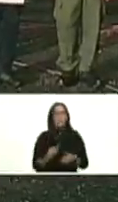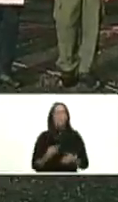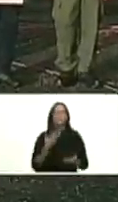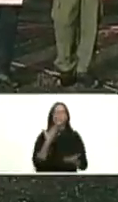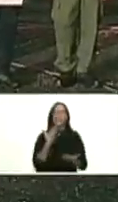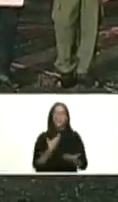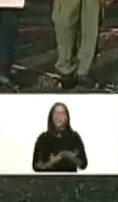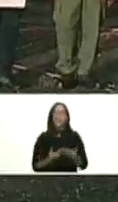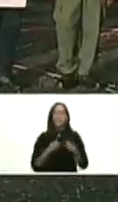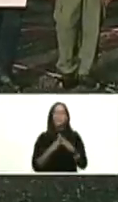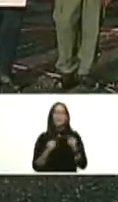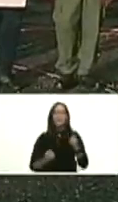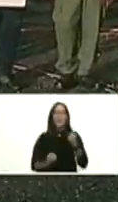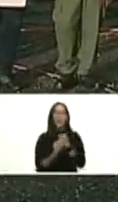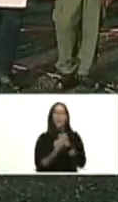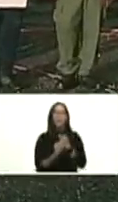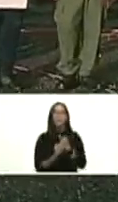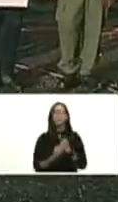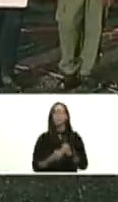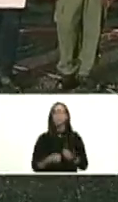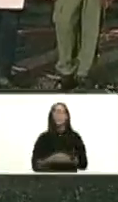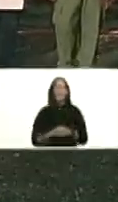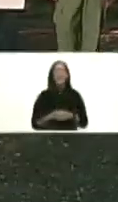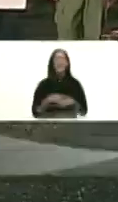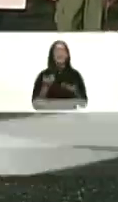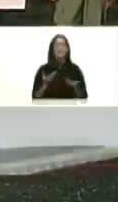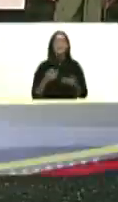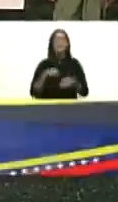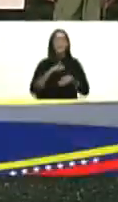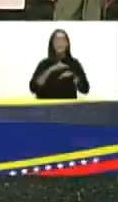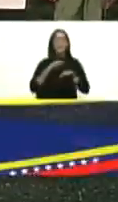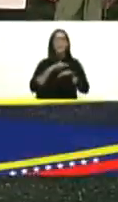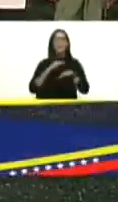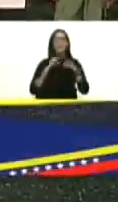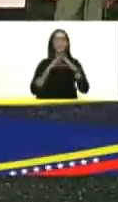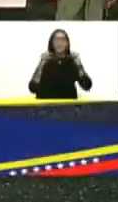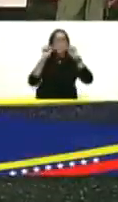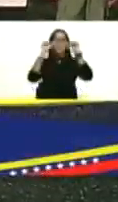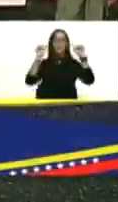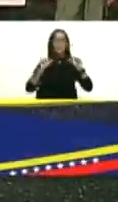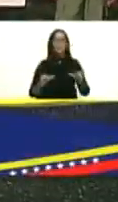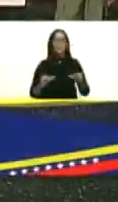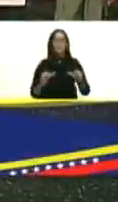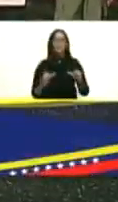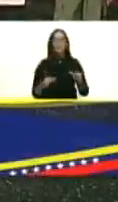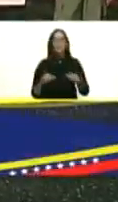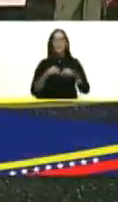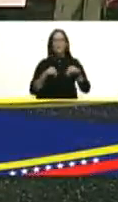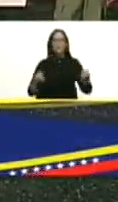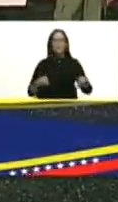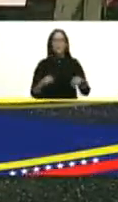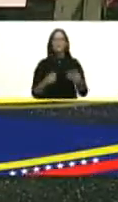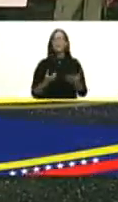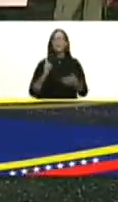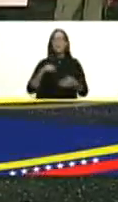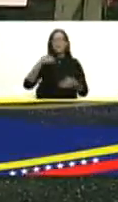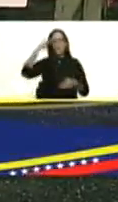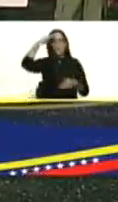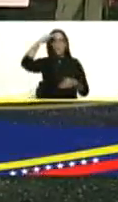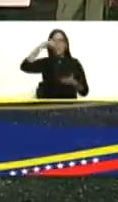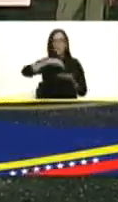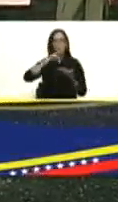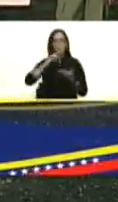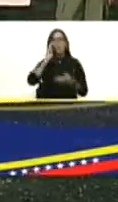agradecerle todo el apoyo a través del ministro Reverol a través de todo el sistema defensivo territorial a través de la fuerza armada nacional bolivariana